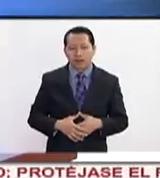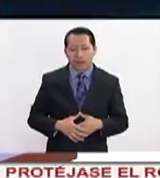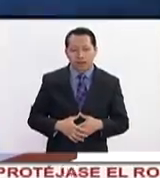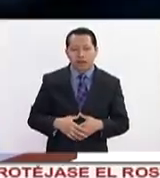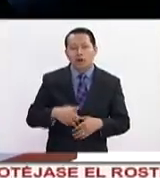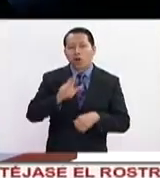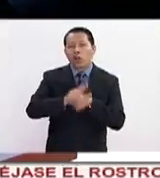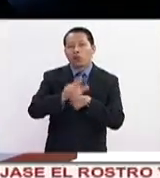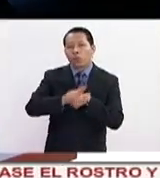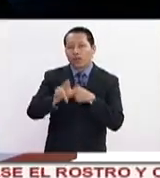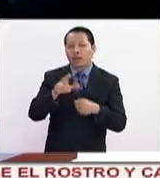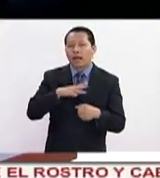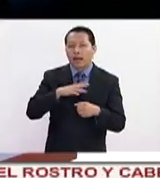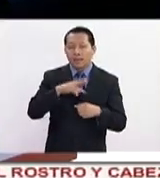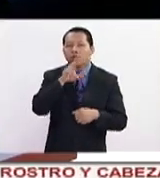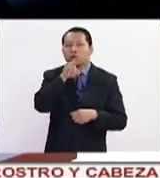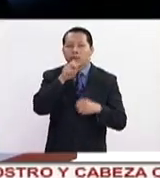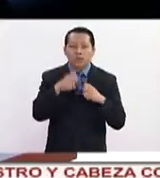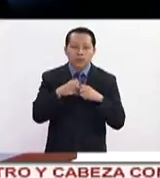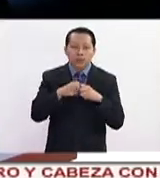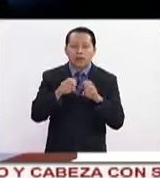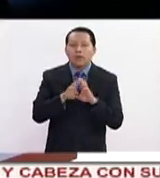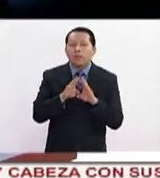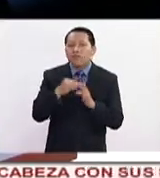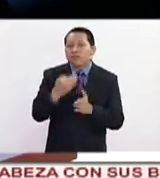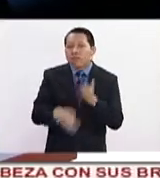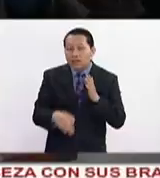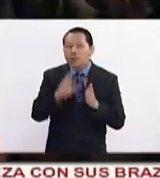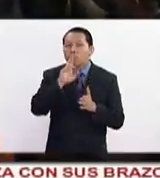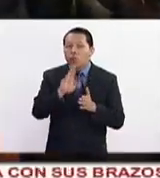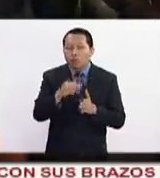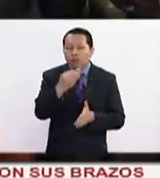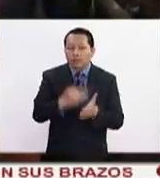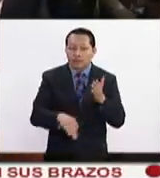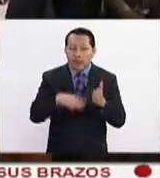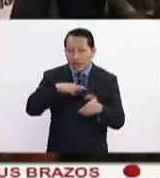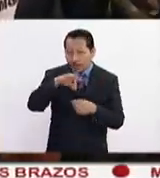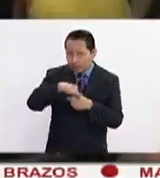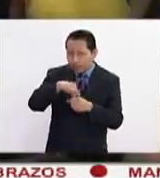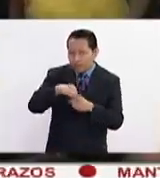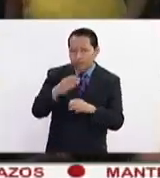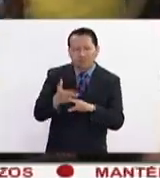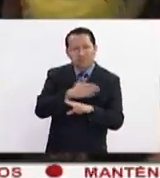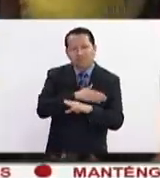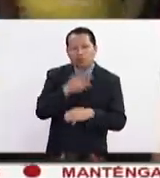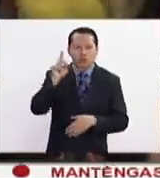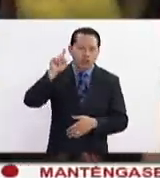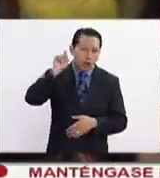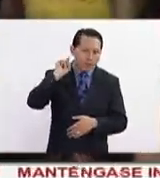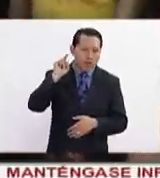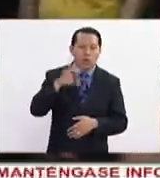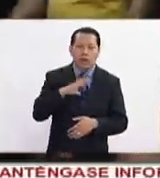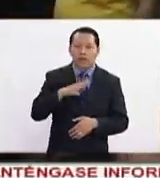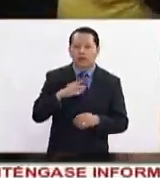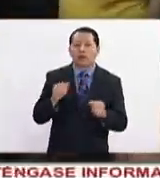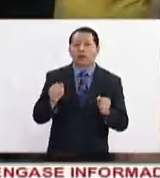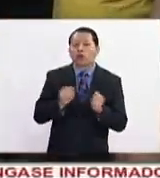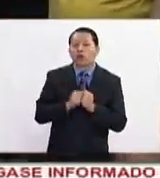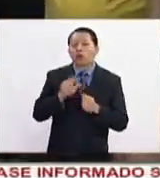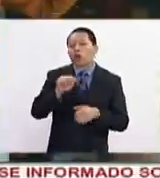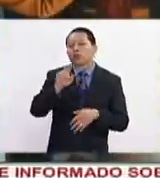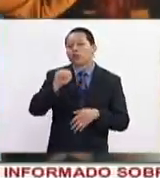En Honduras crece la tensión por la falta de los resultados finales de las elecciones presidenciales del pasado domingo. Con el